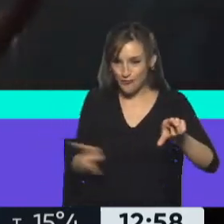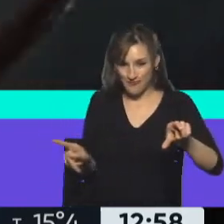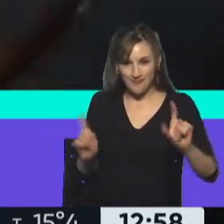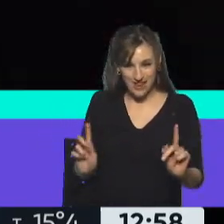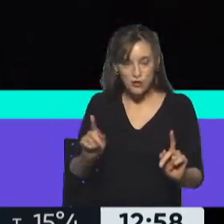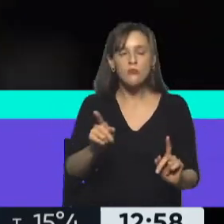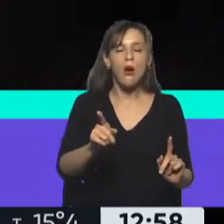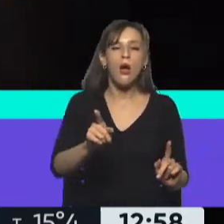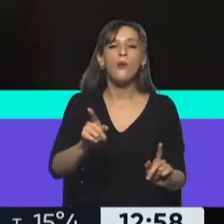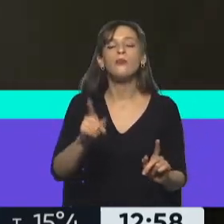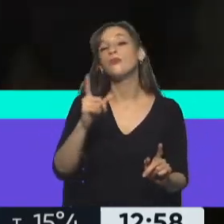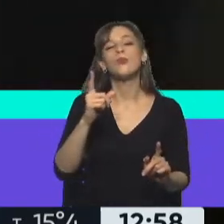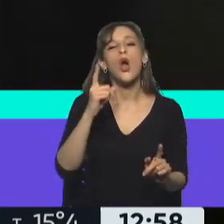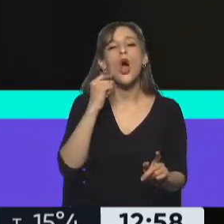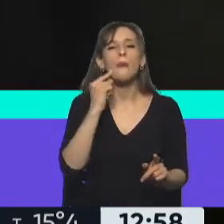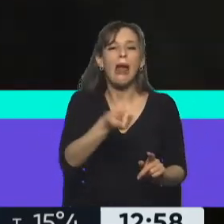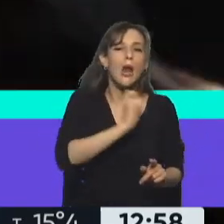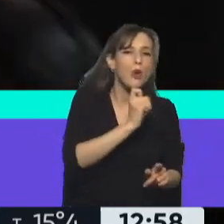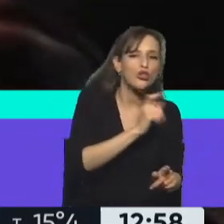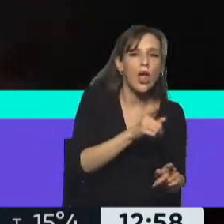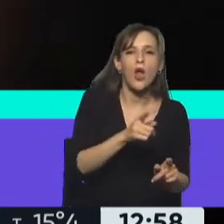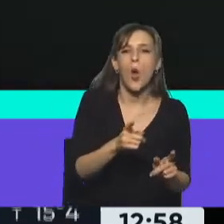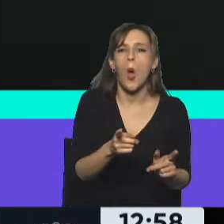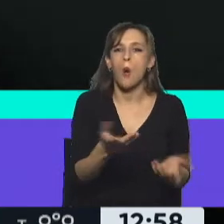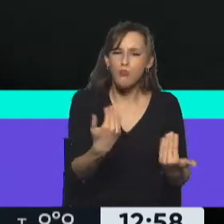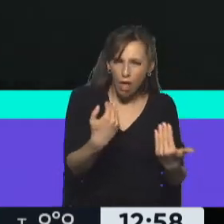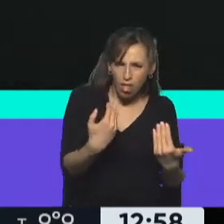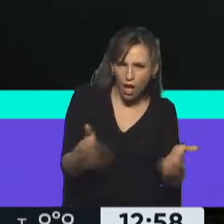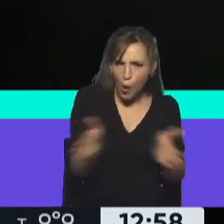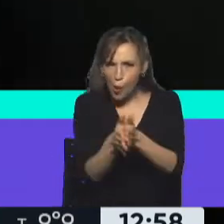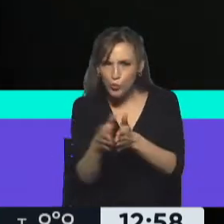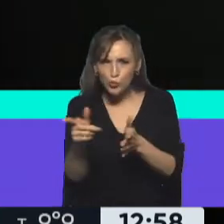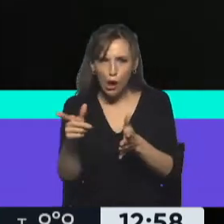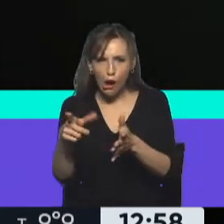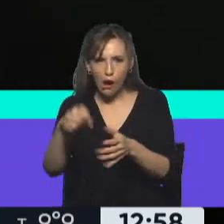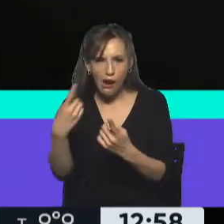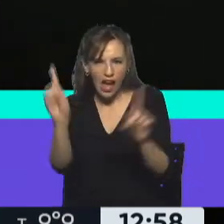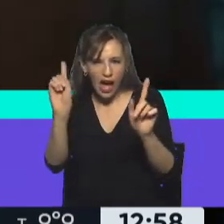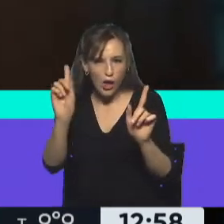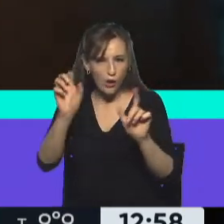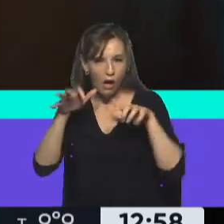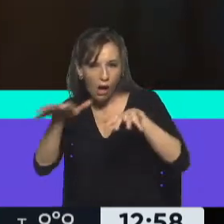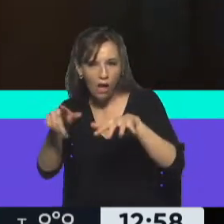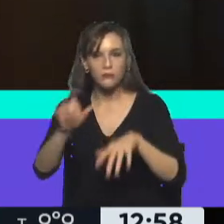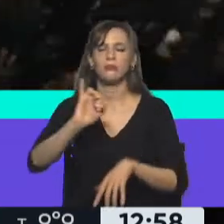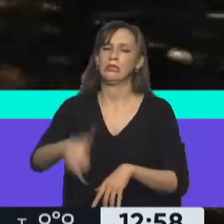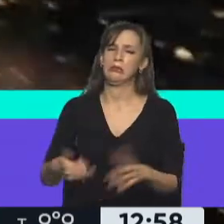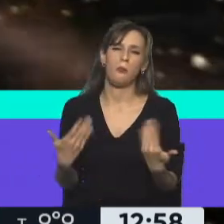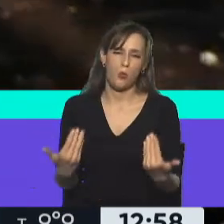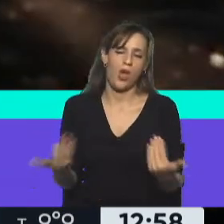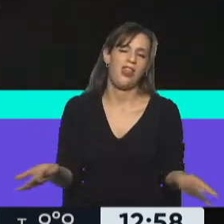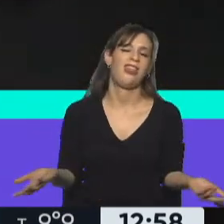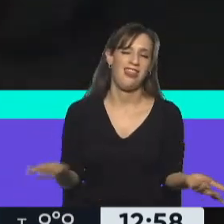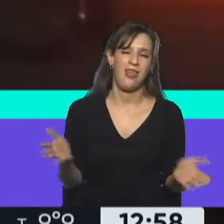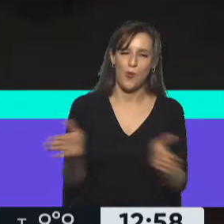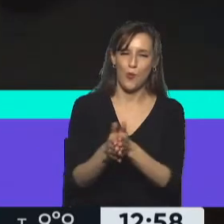un reportero pueden convivir, y sí, lo sabe Tom Hardy, que es el protagonista de esta historia, segunda parte de esta maravilla, ¿no?,